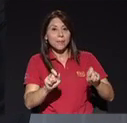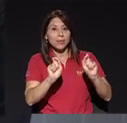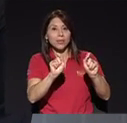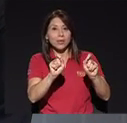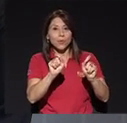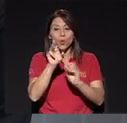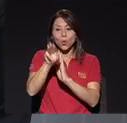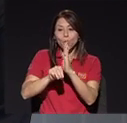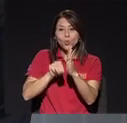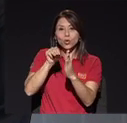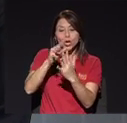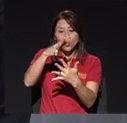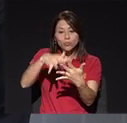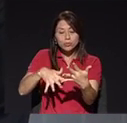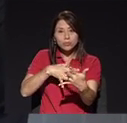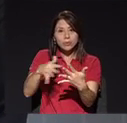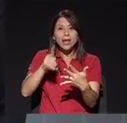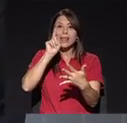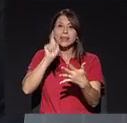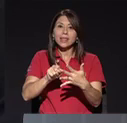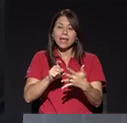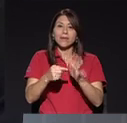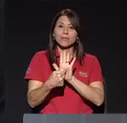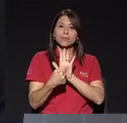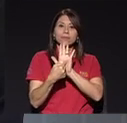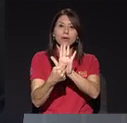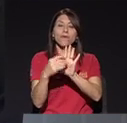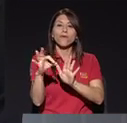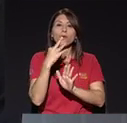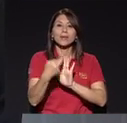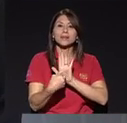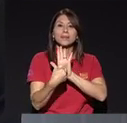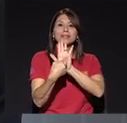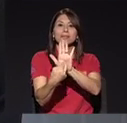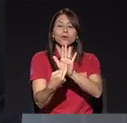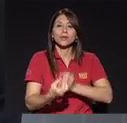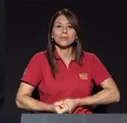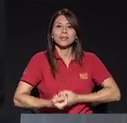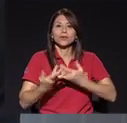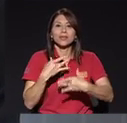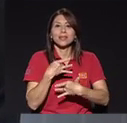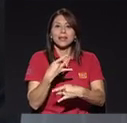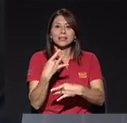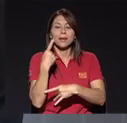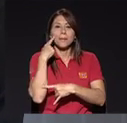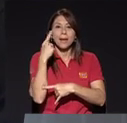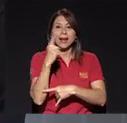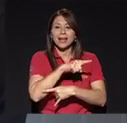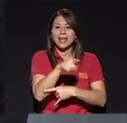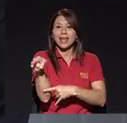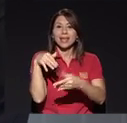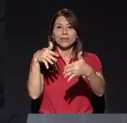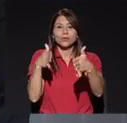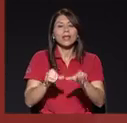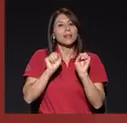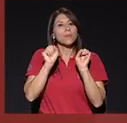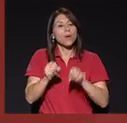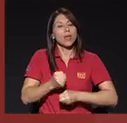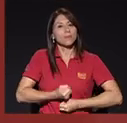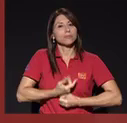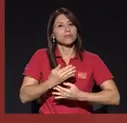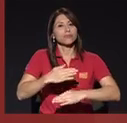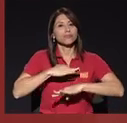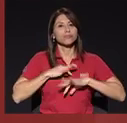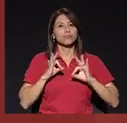ofrecer formas de representación, de expresión y de interés para que el estudiante pueda desempeñarse de una manera